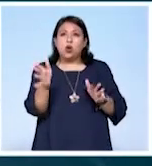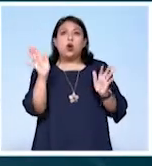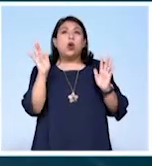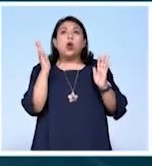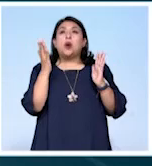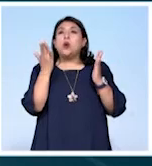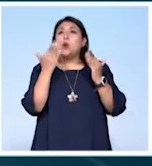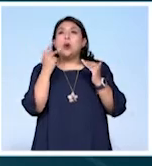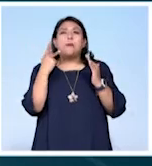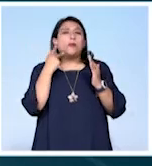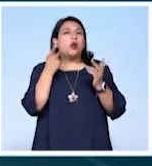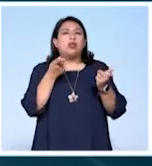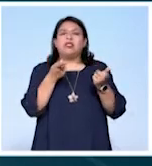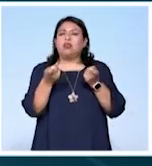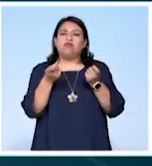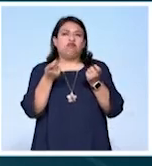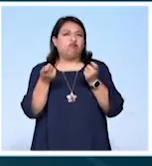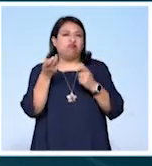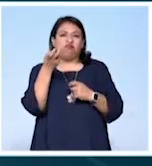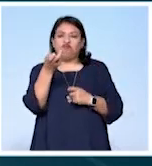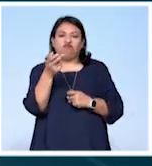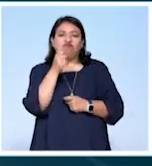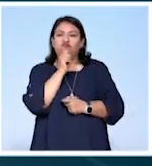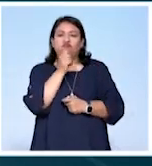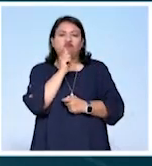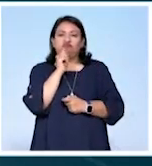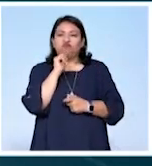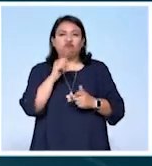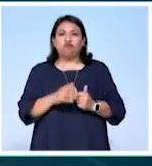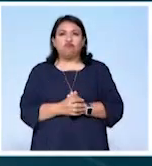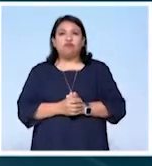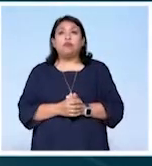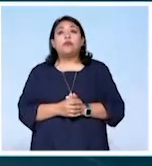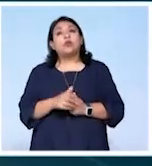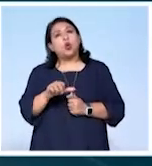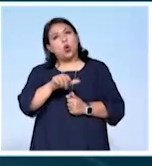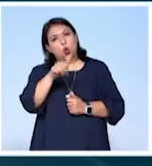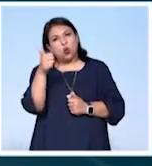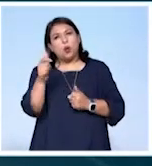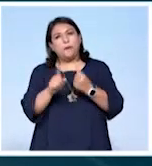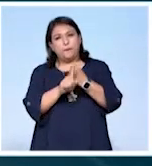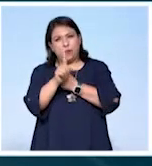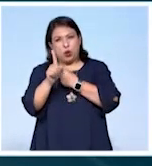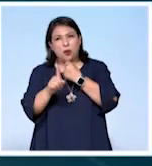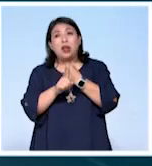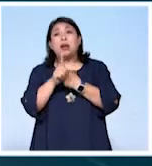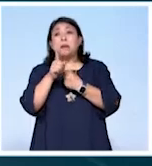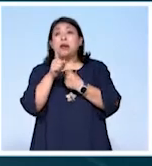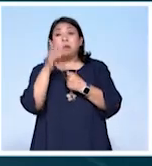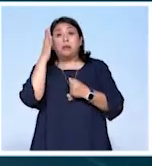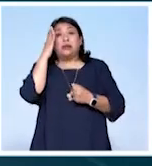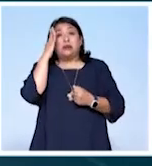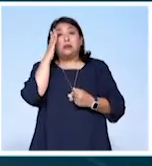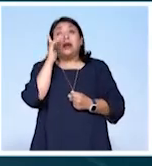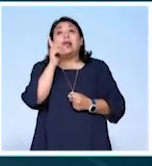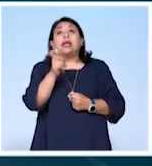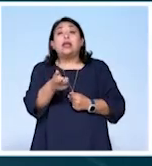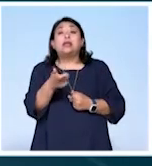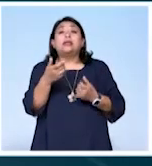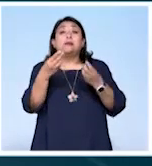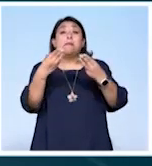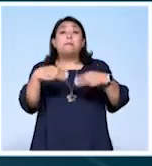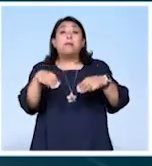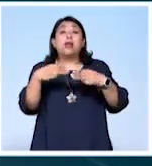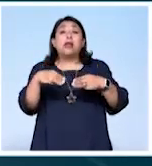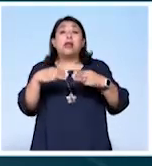existe una política que regule esa parte, todavía no. Otro punto problemático y prioritario es el de los mercados